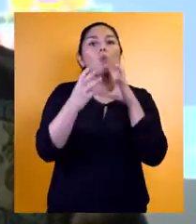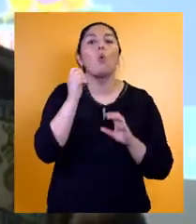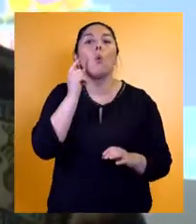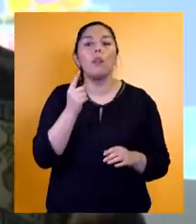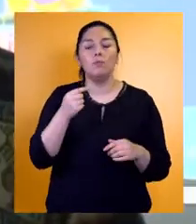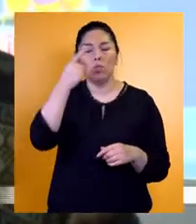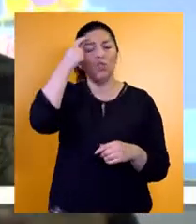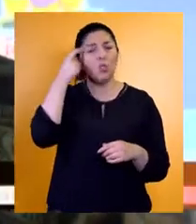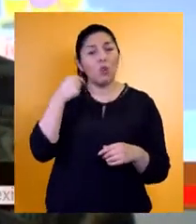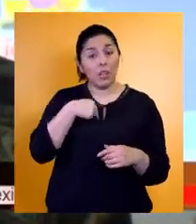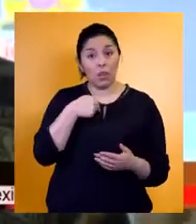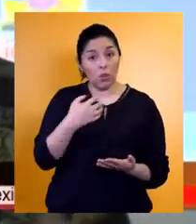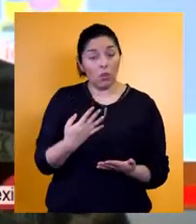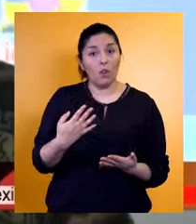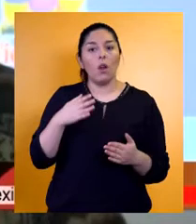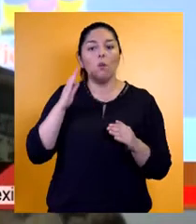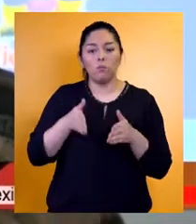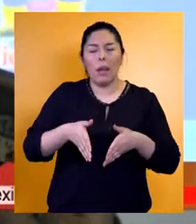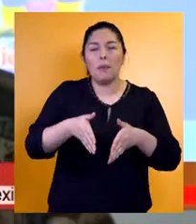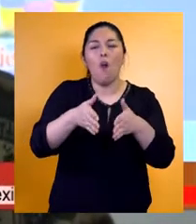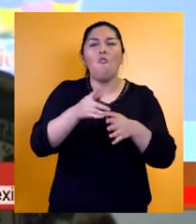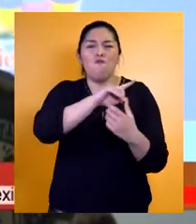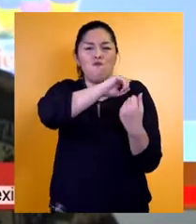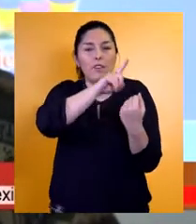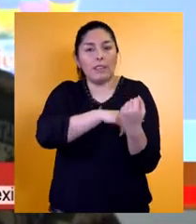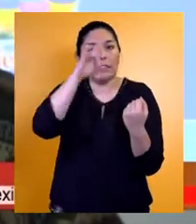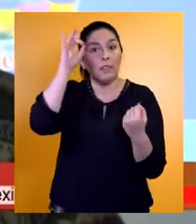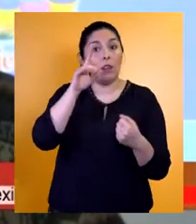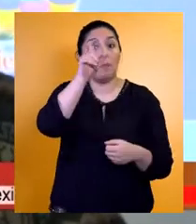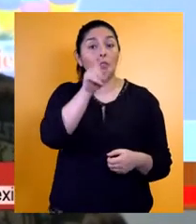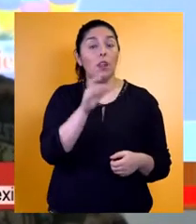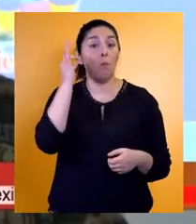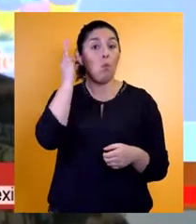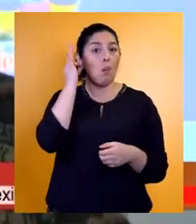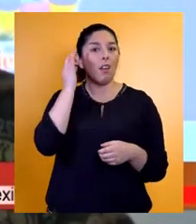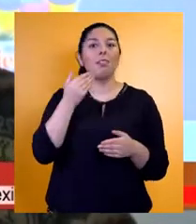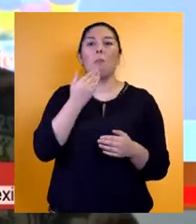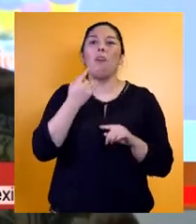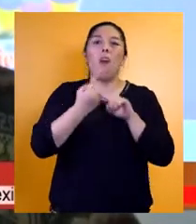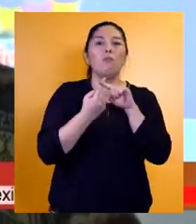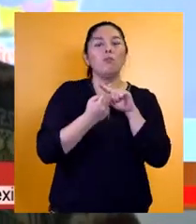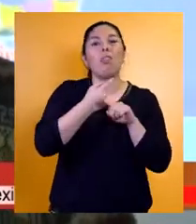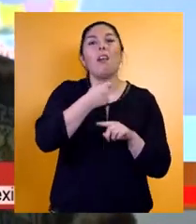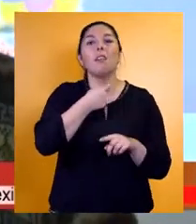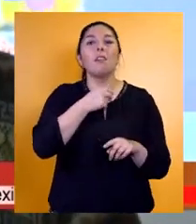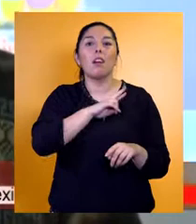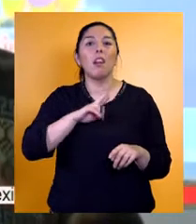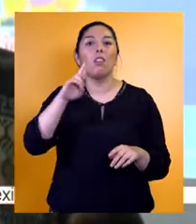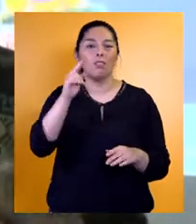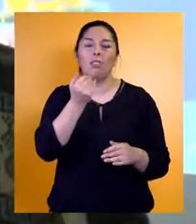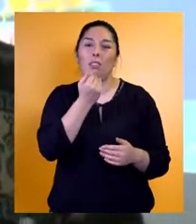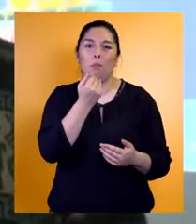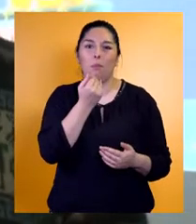camino fuerte, ¿no? Hemos escuchado esta última semana el testimonio de una ex religiosa que ha sido abusada y ciertamente